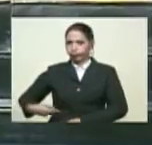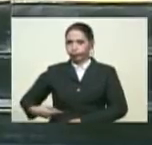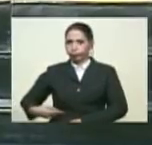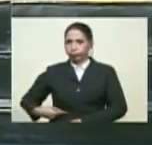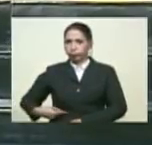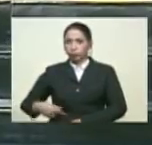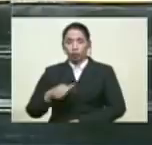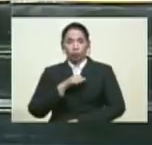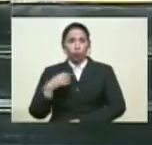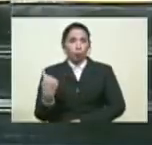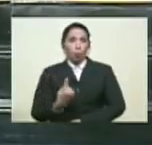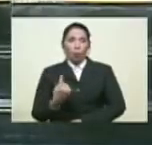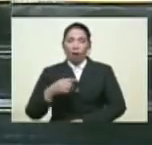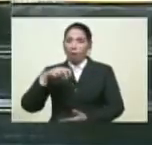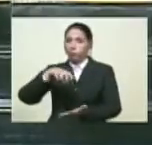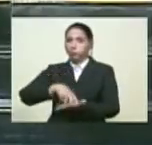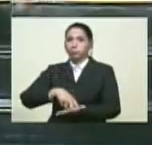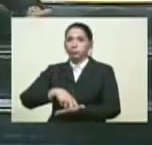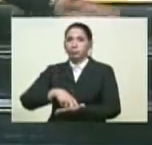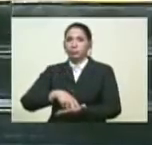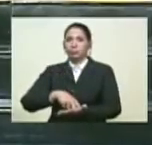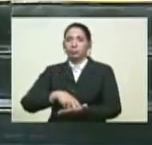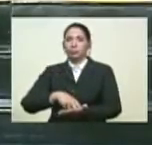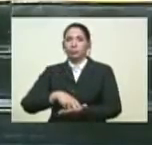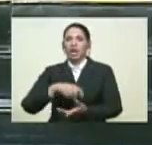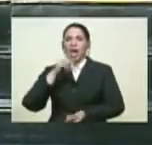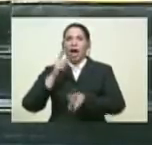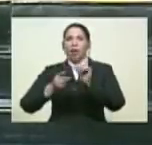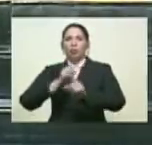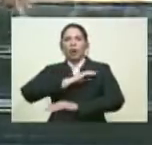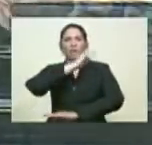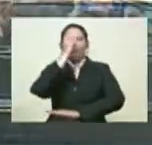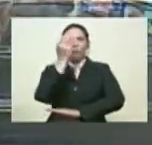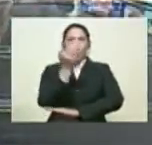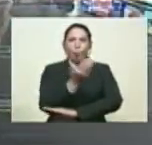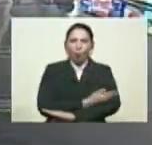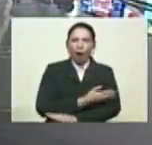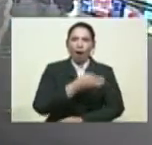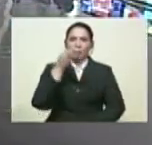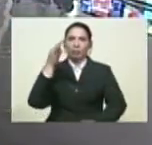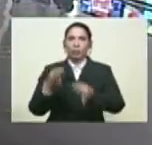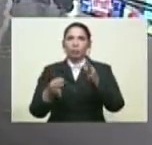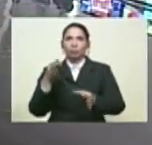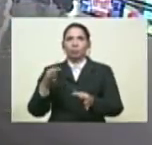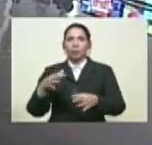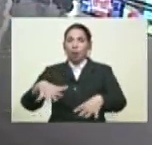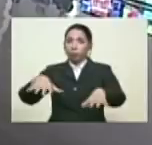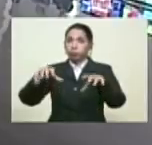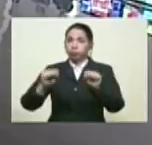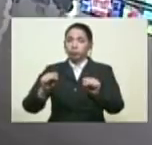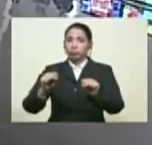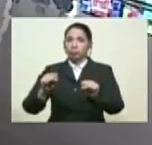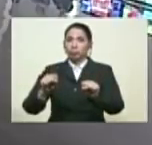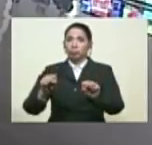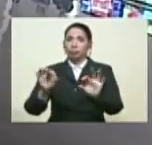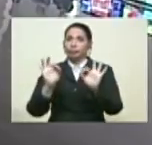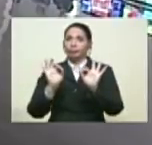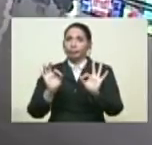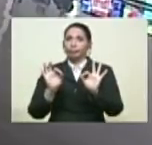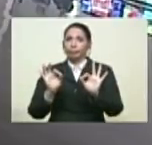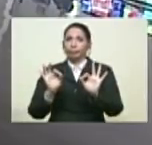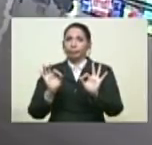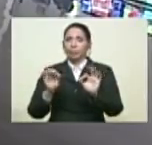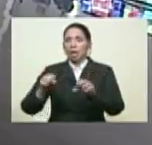momento, con alguna fuerte justificación, a tomar medidas excepcionales y abandonar